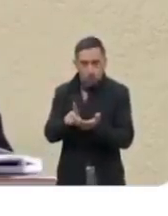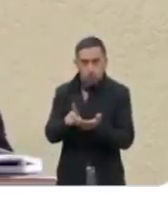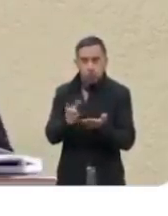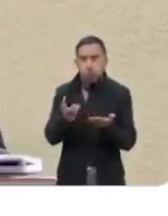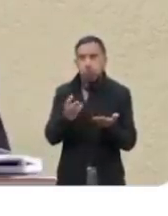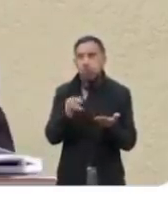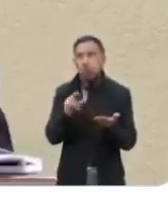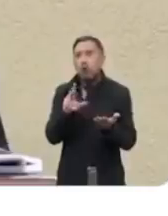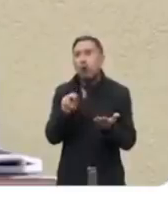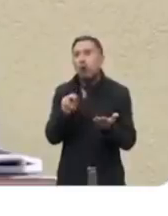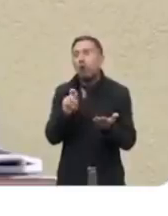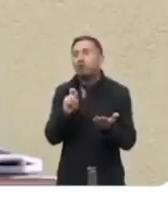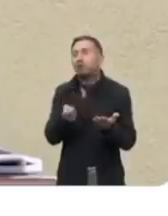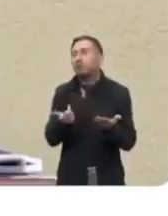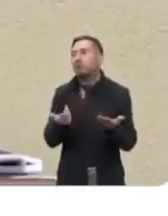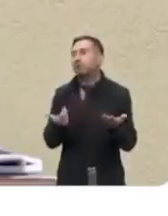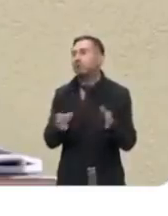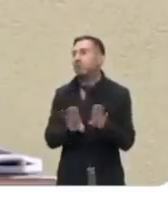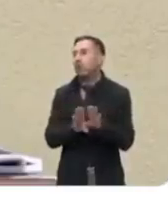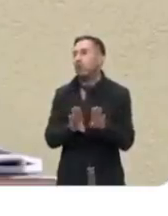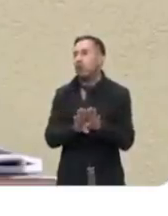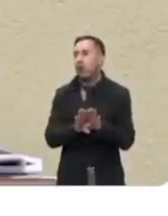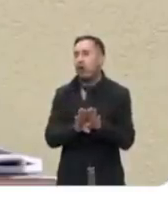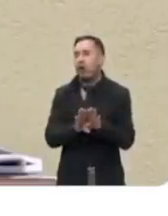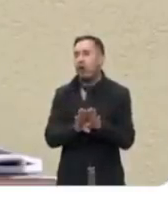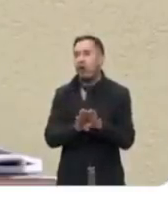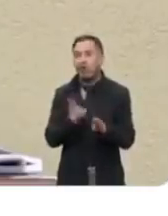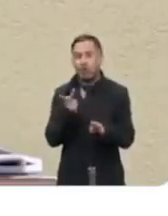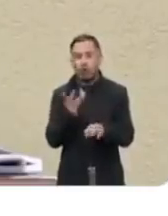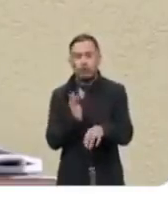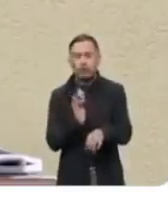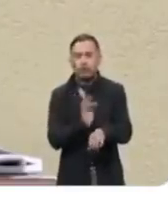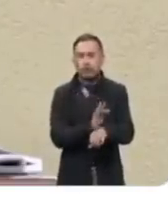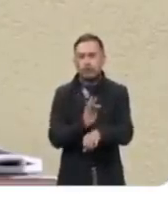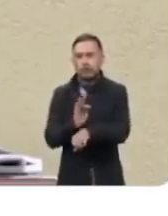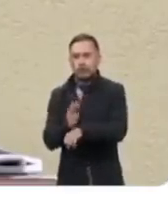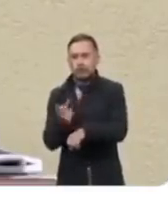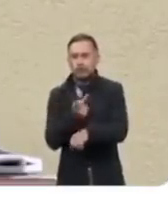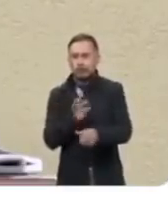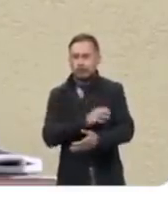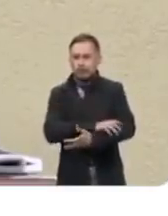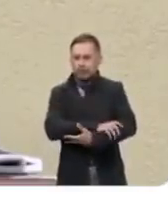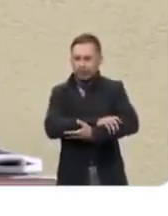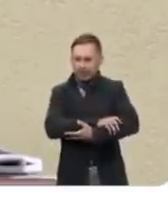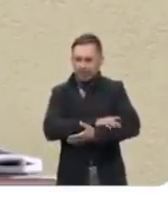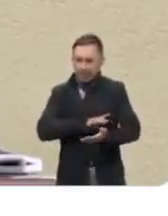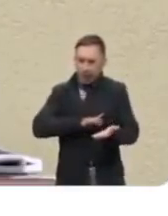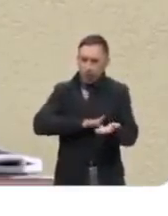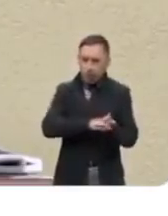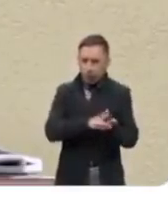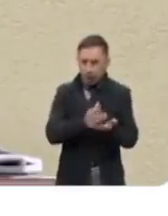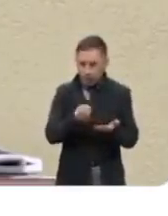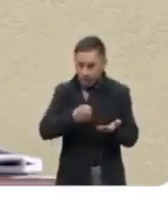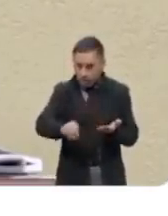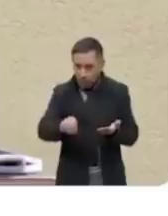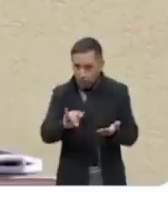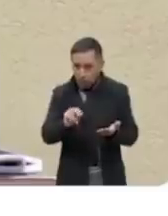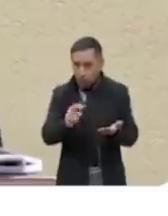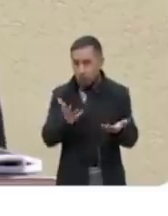digámoslo así ser solidarios entre sí se ha llegado a hablar incluso